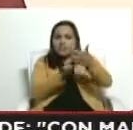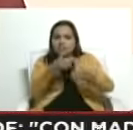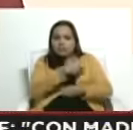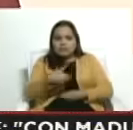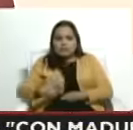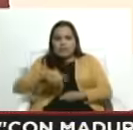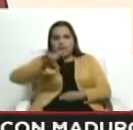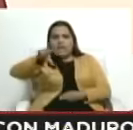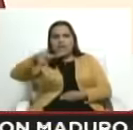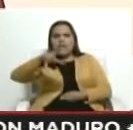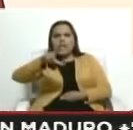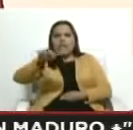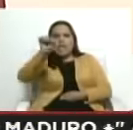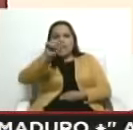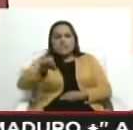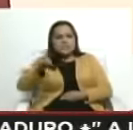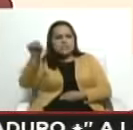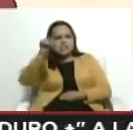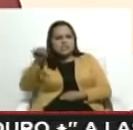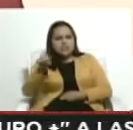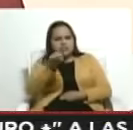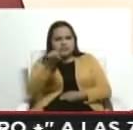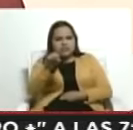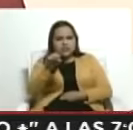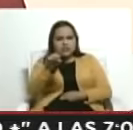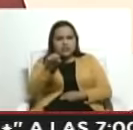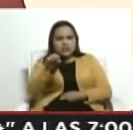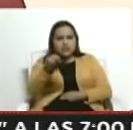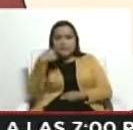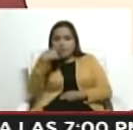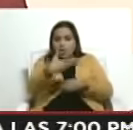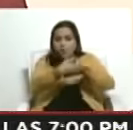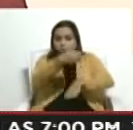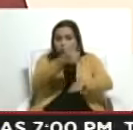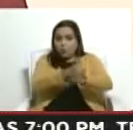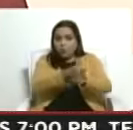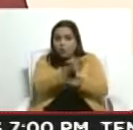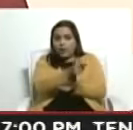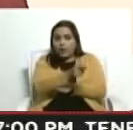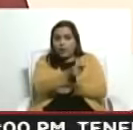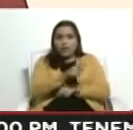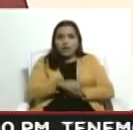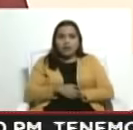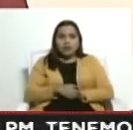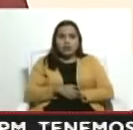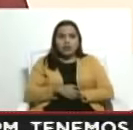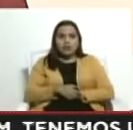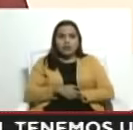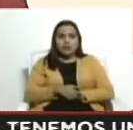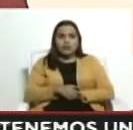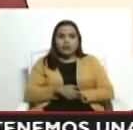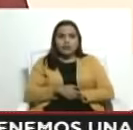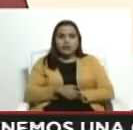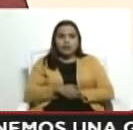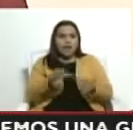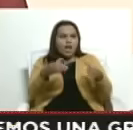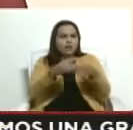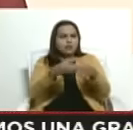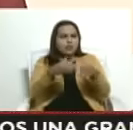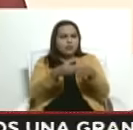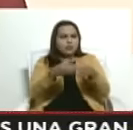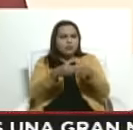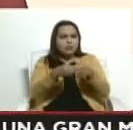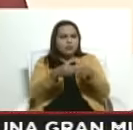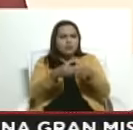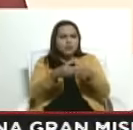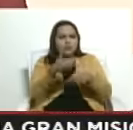Glass, y le echaron la culpa en Ecuador. Le están echando la culpa al partido del